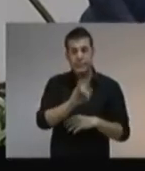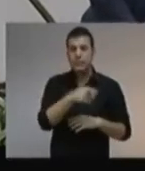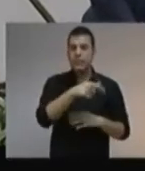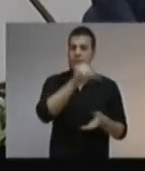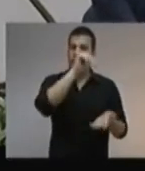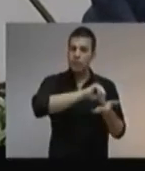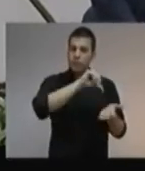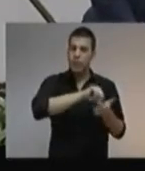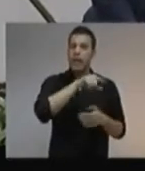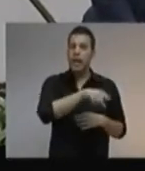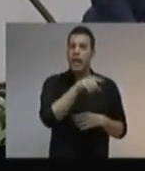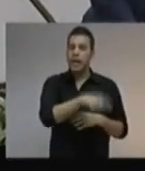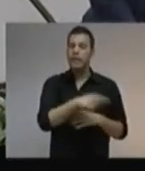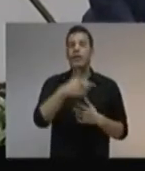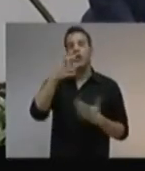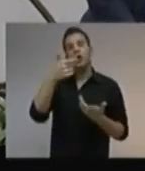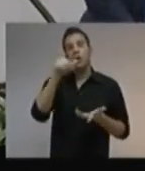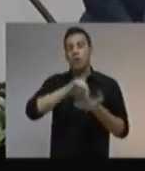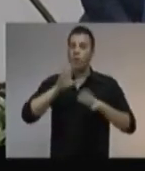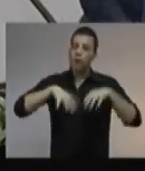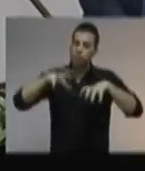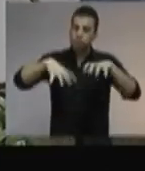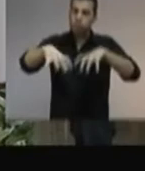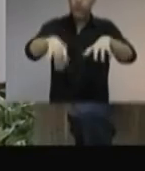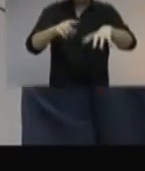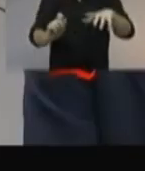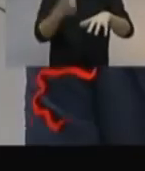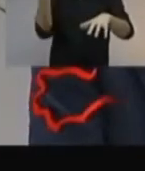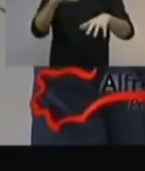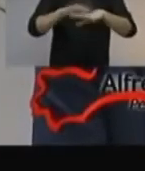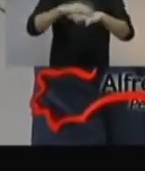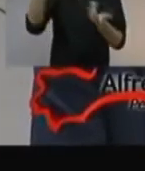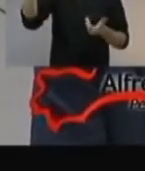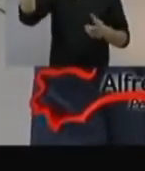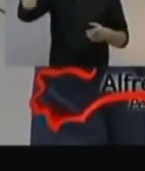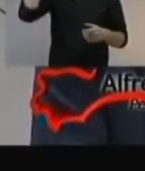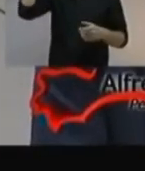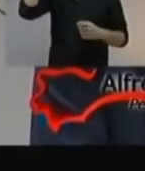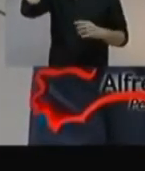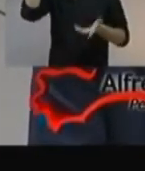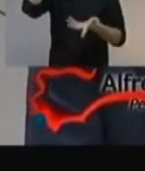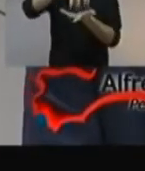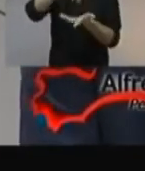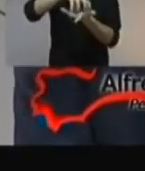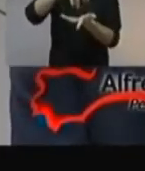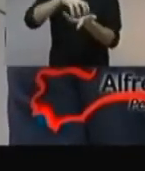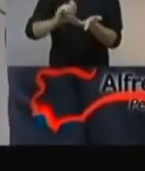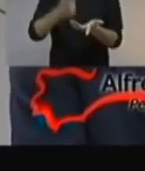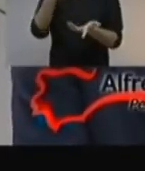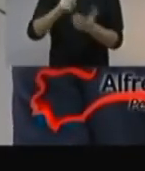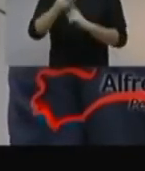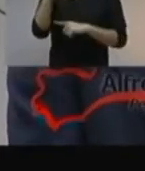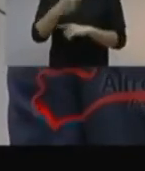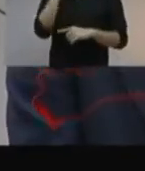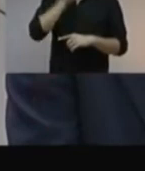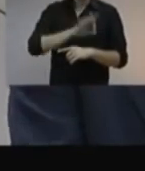efectivamente, esta ciudad fue el primer establecimiento urbano de la Corona de Castilla en el Atlántico. y momentos antes, estamos